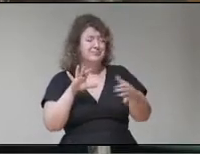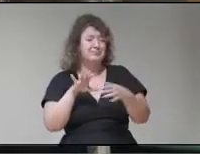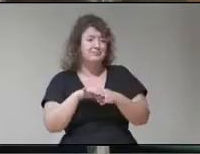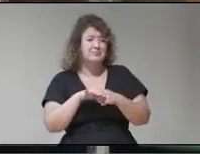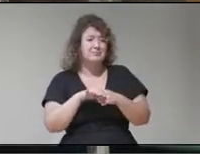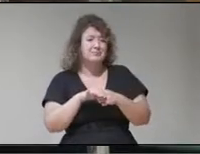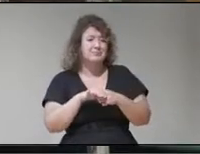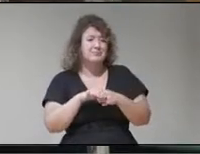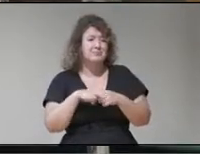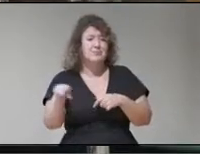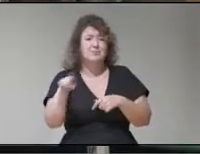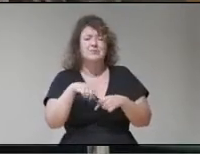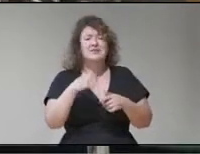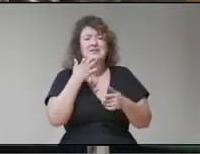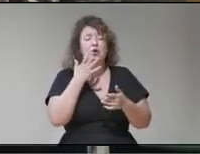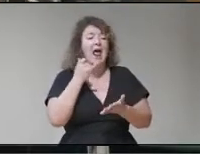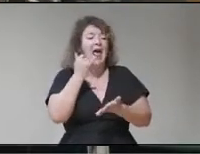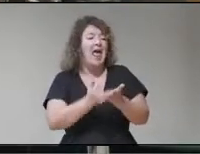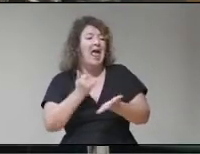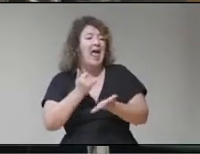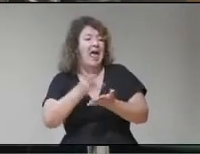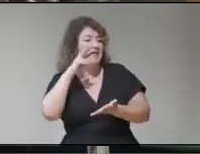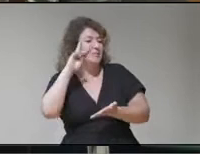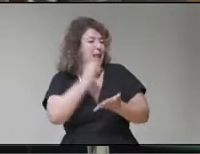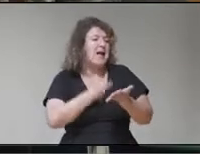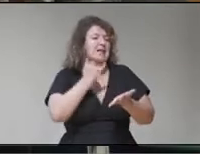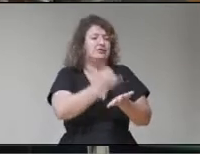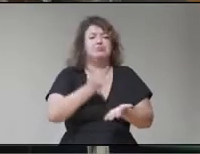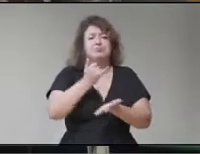todos estos son experimentos que se hacen por